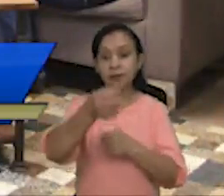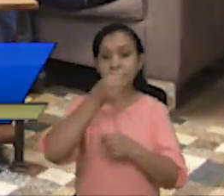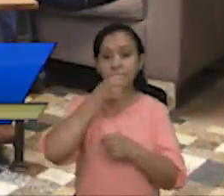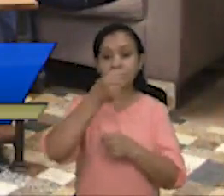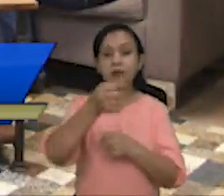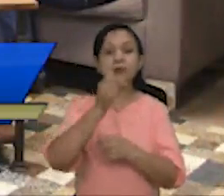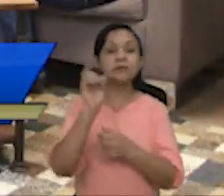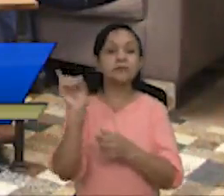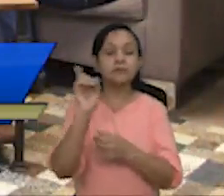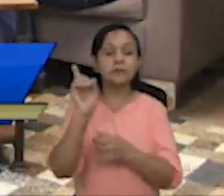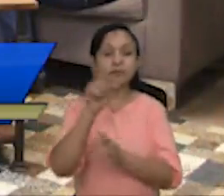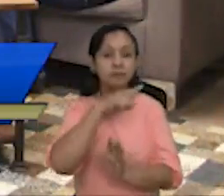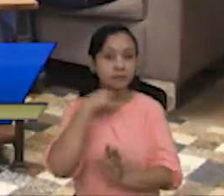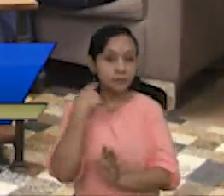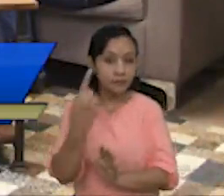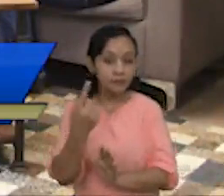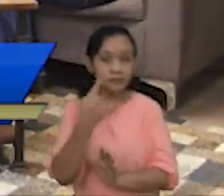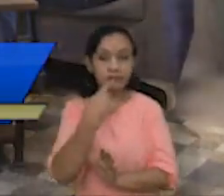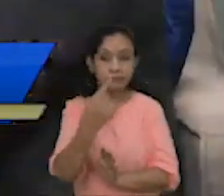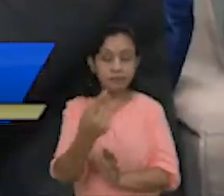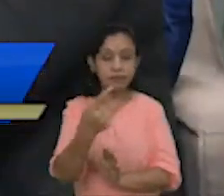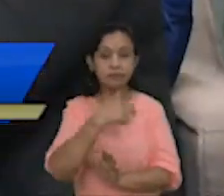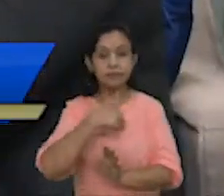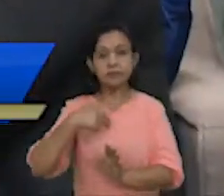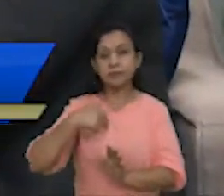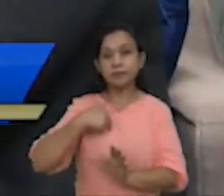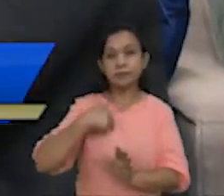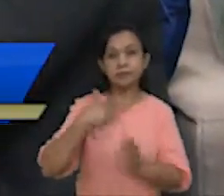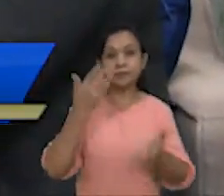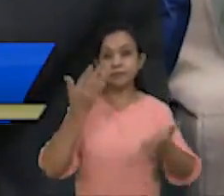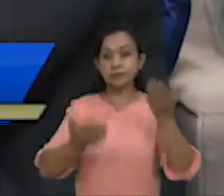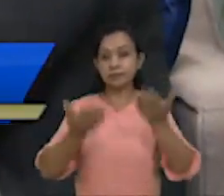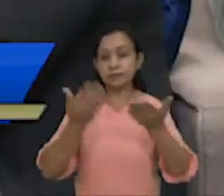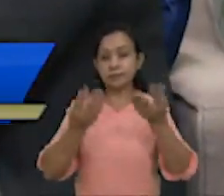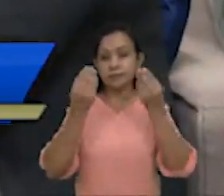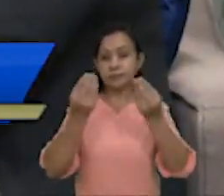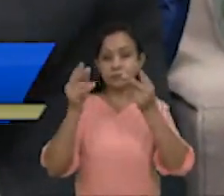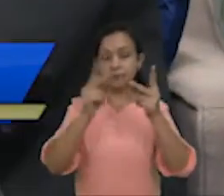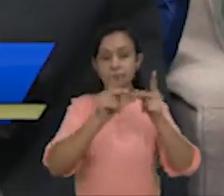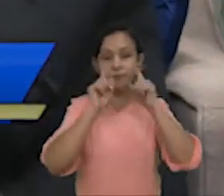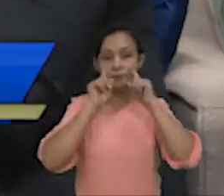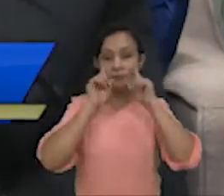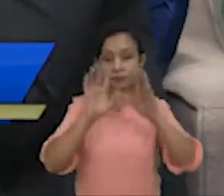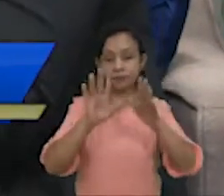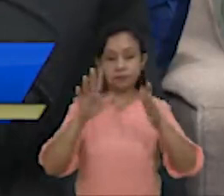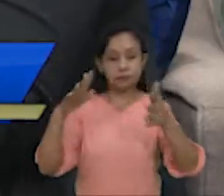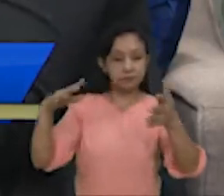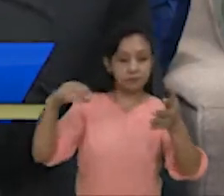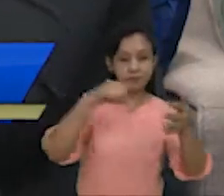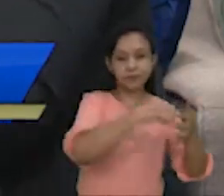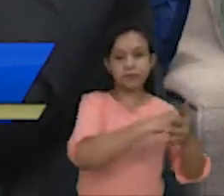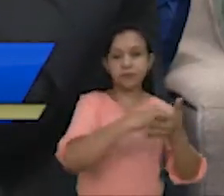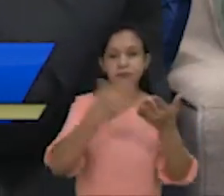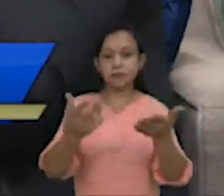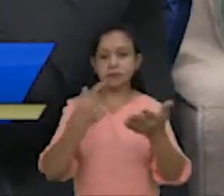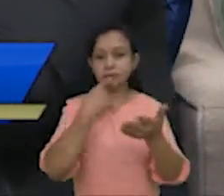dónde realmente sos consecuente con lo que decís y lo que haces. Porque aquí se ha protegido un montón de gente que se ve envuelta, sobre todo,